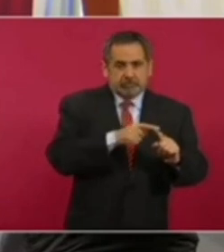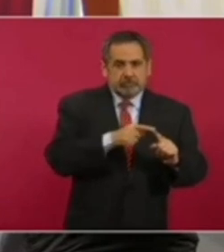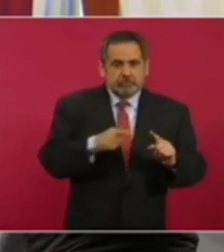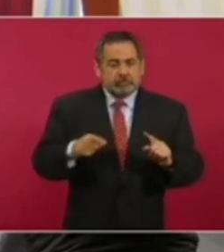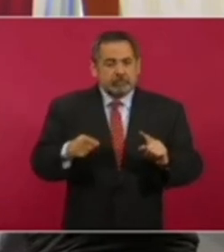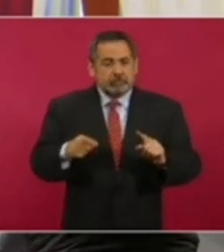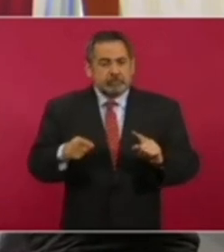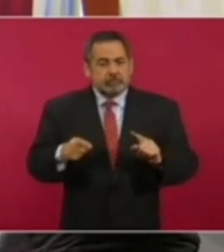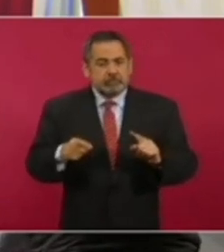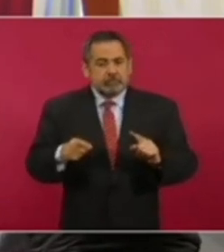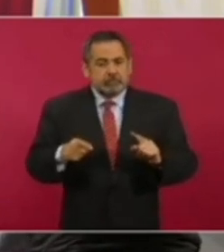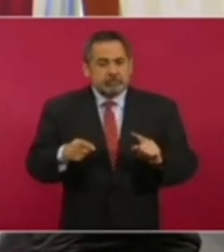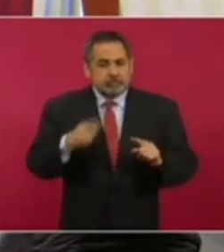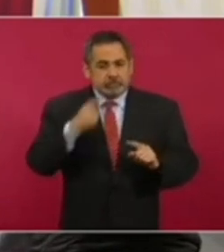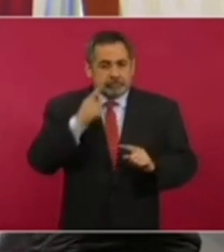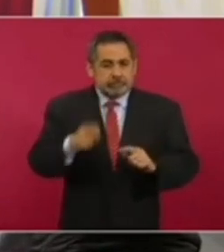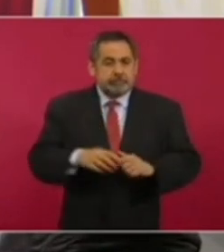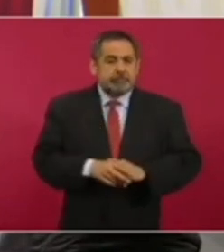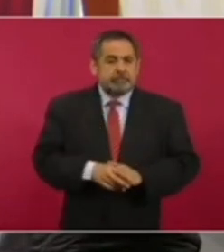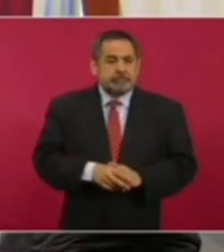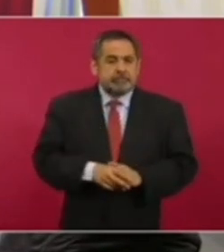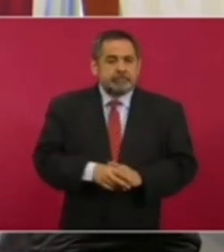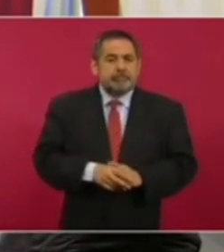90 y aquí,